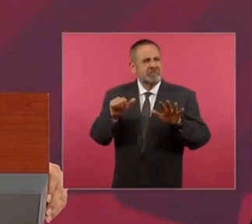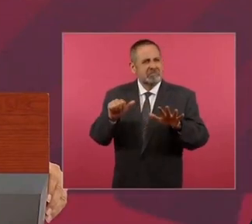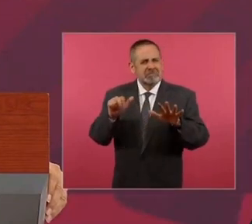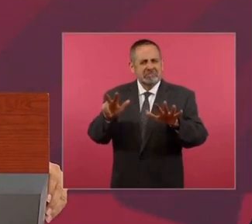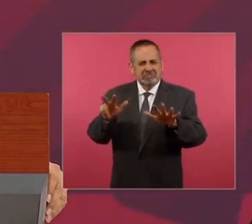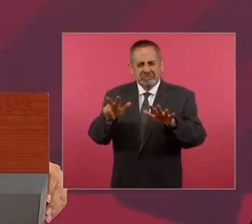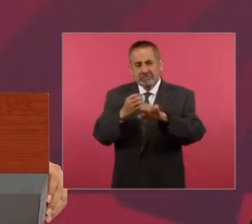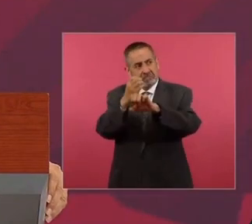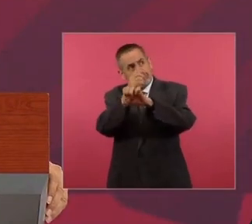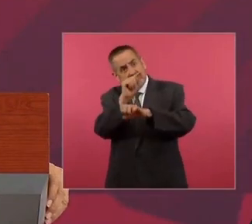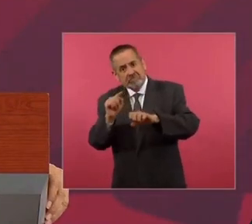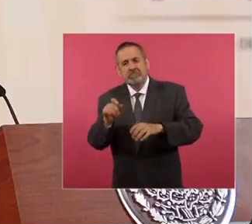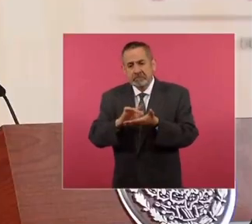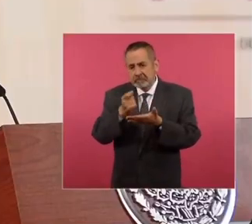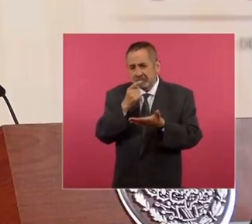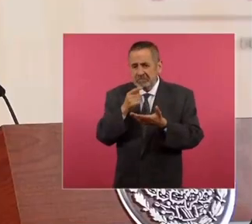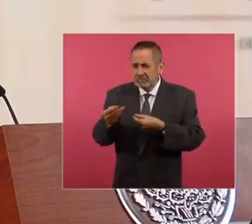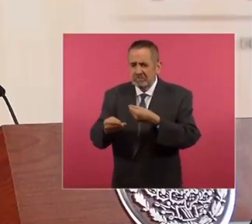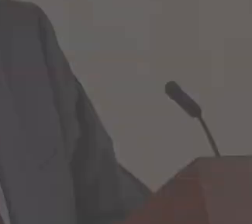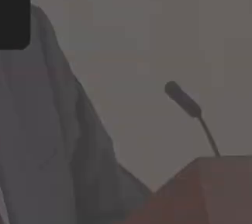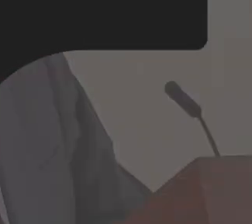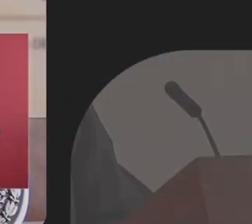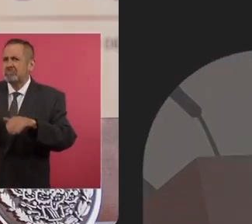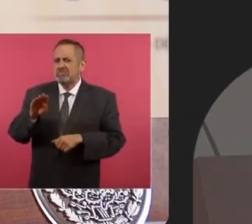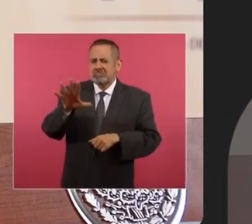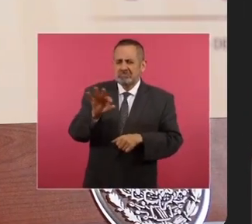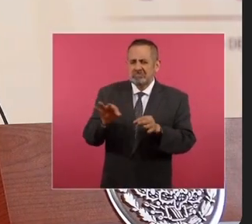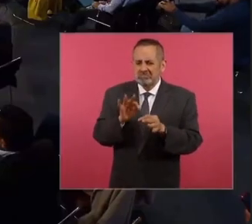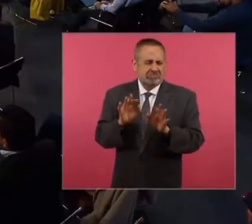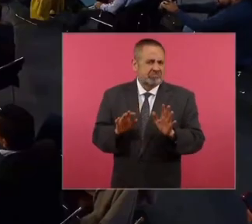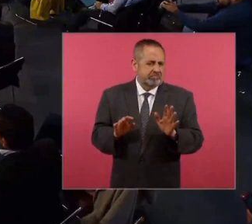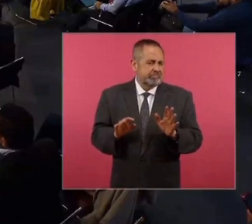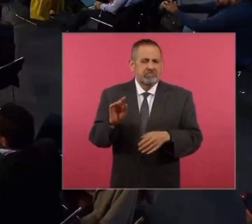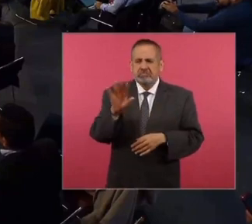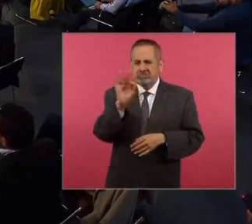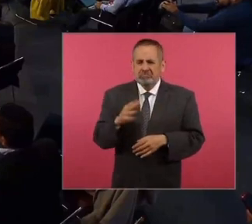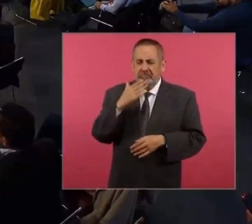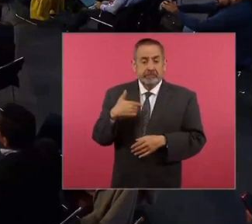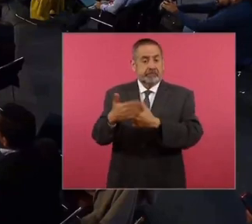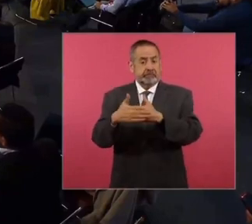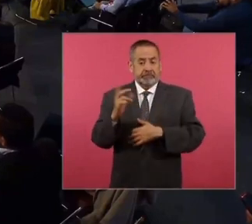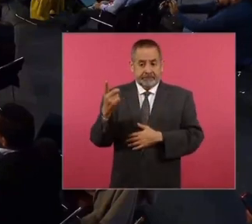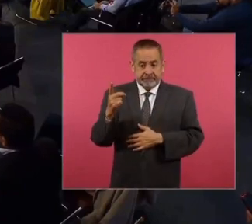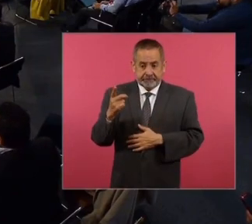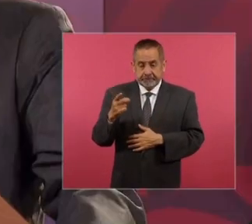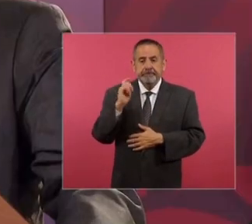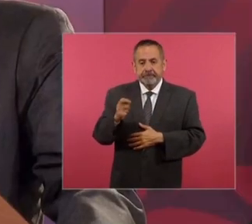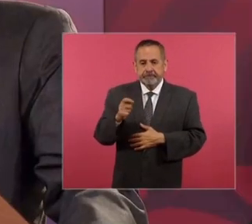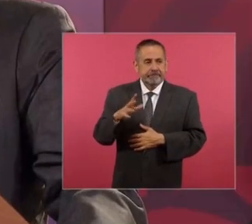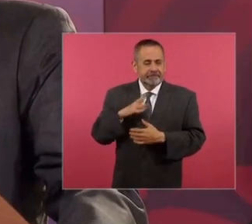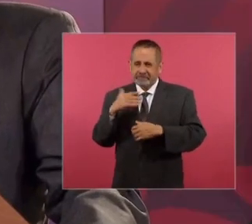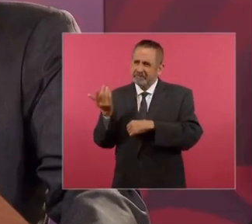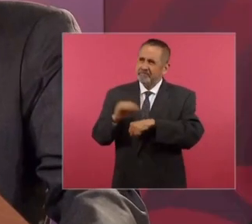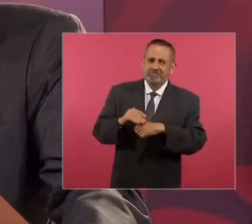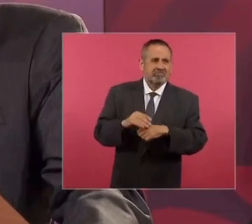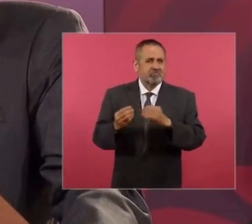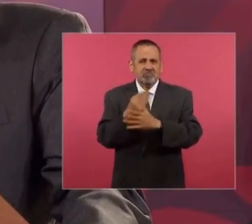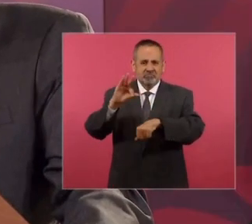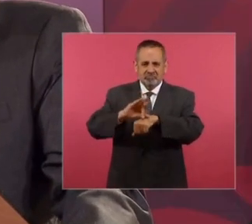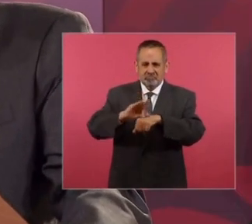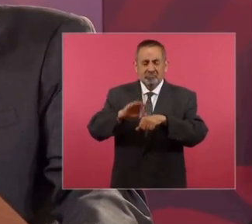en donde el abasto de medicamentos está como en 95% Y en diciembre vamos a tener una farmacia